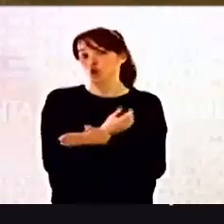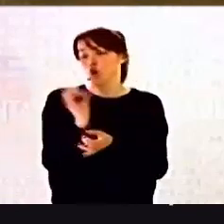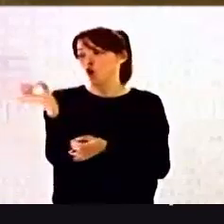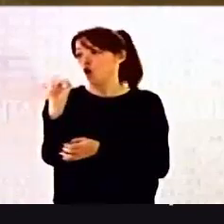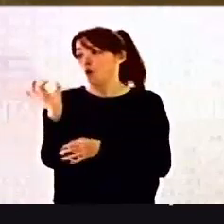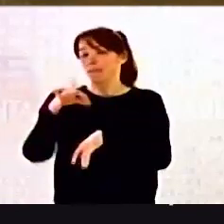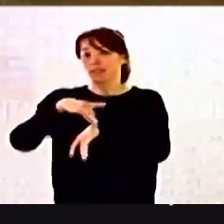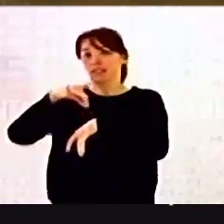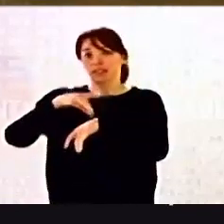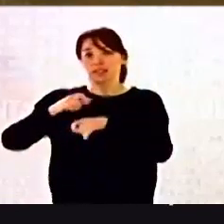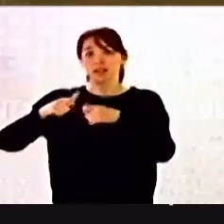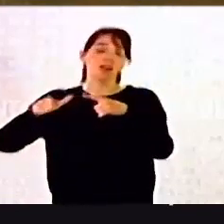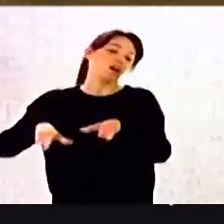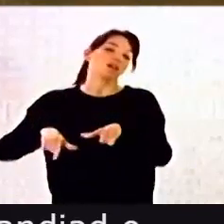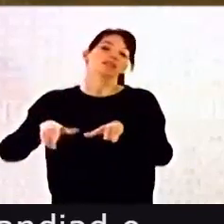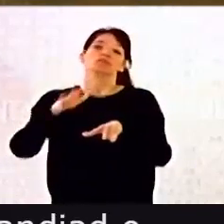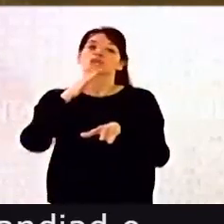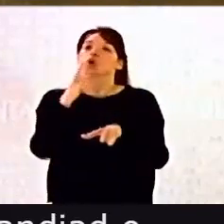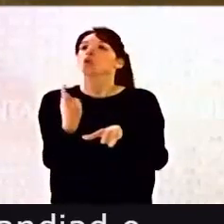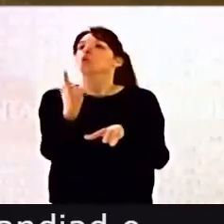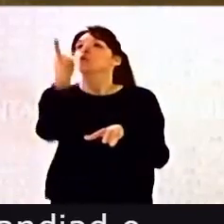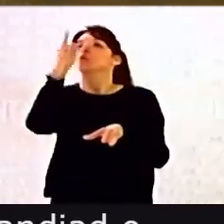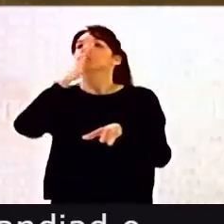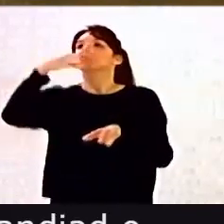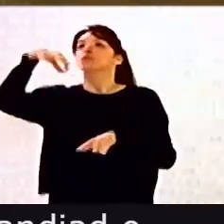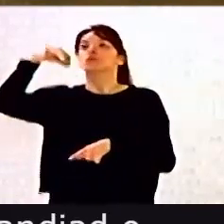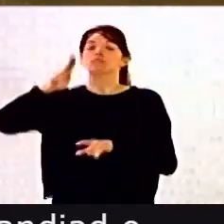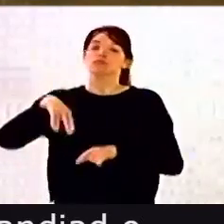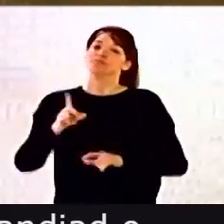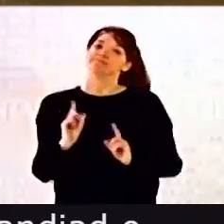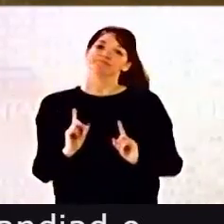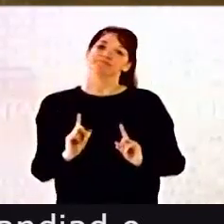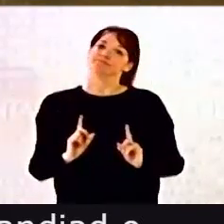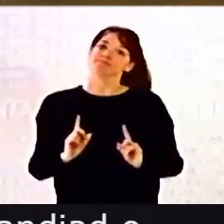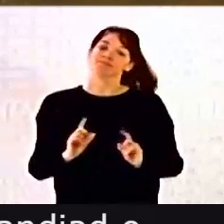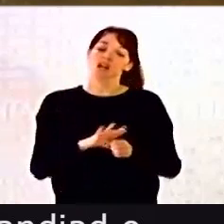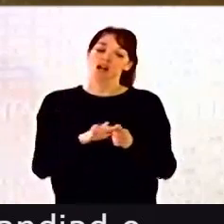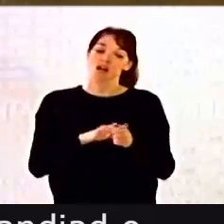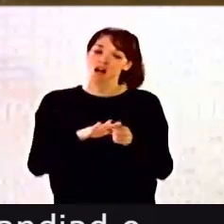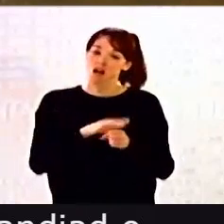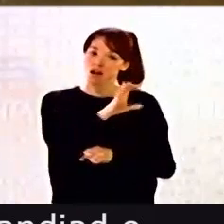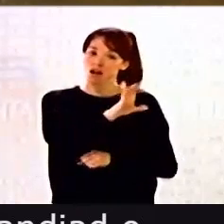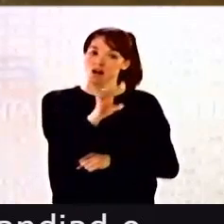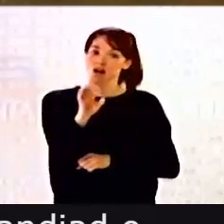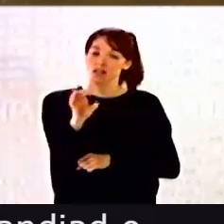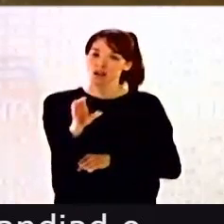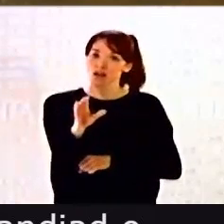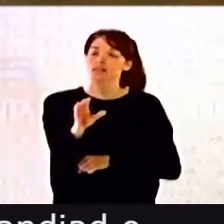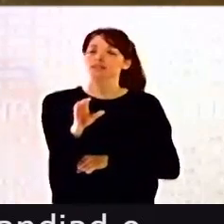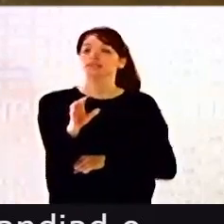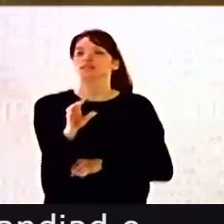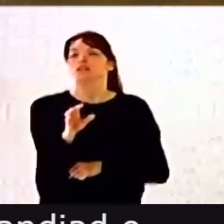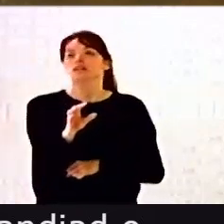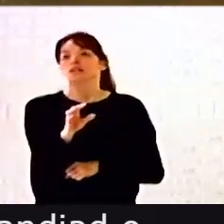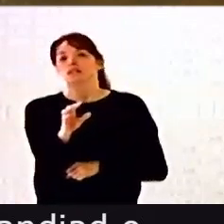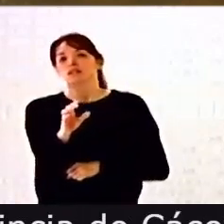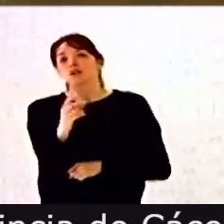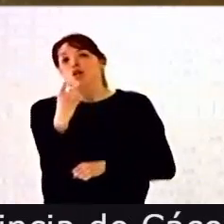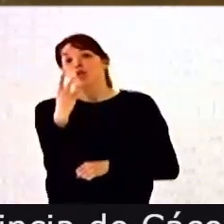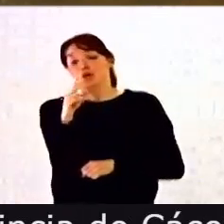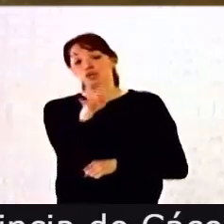medicina, nada se debe a un factor concreto. La provincia de Cáceres tiene dos